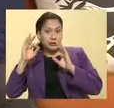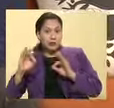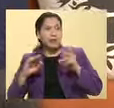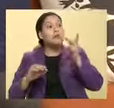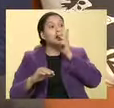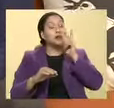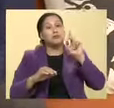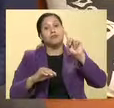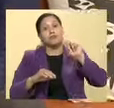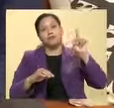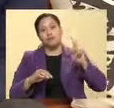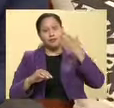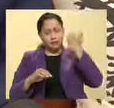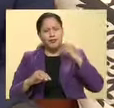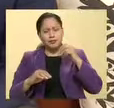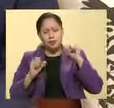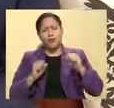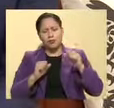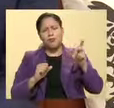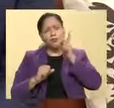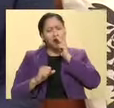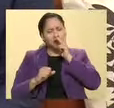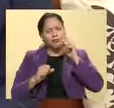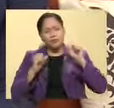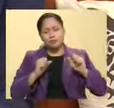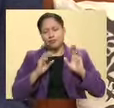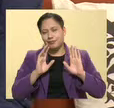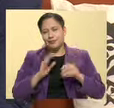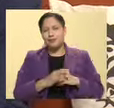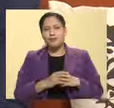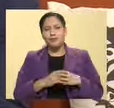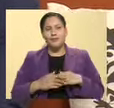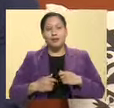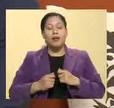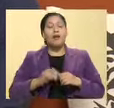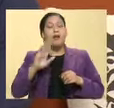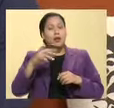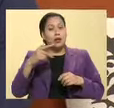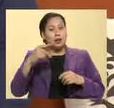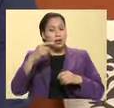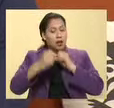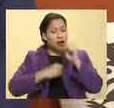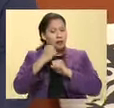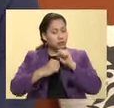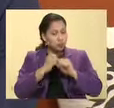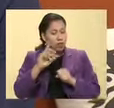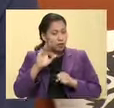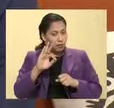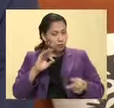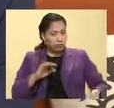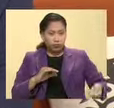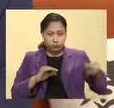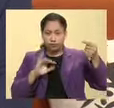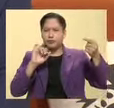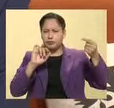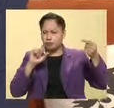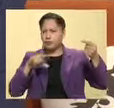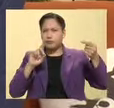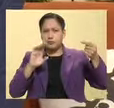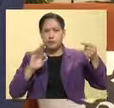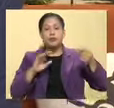¿no? Exacto. Es una pero estoy seguro que soy hijo de mi padre. Bueno, querido, ¿toda tu vida en el DF? Sí, toda mi vida en el DF,